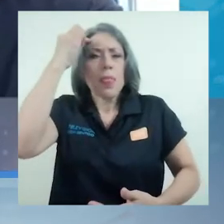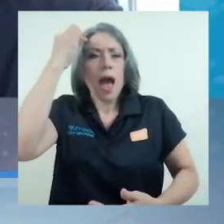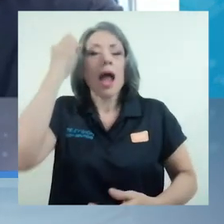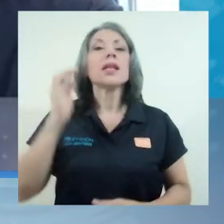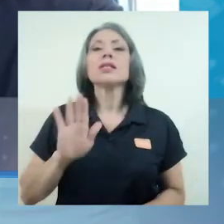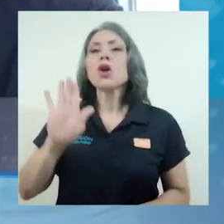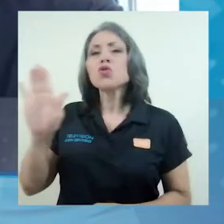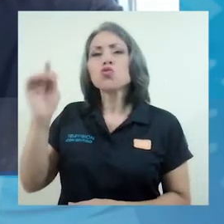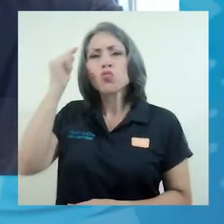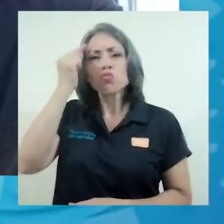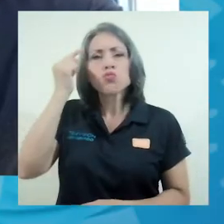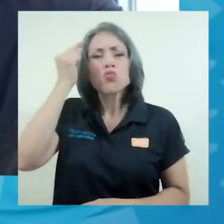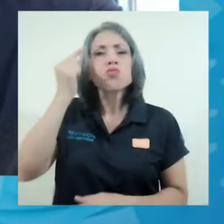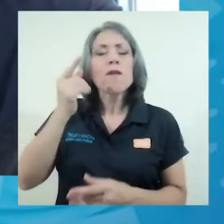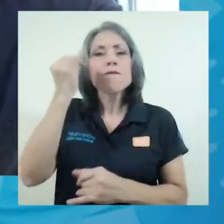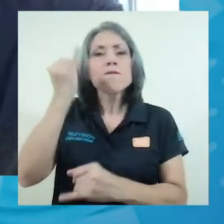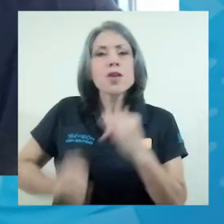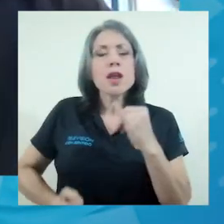tema